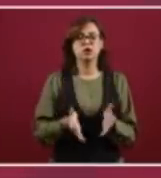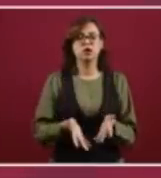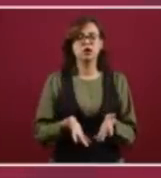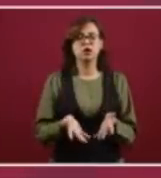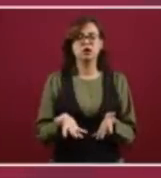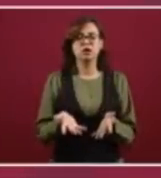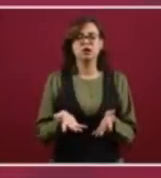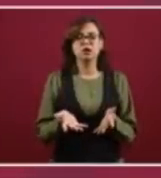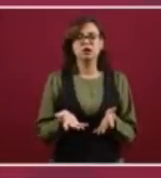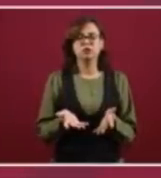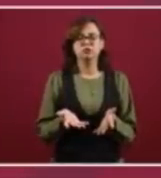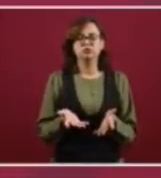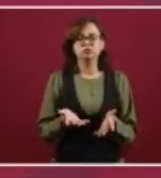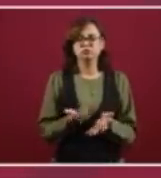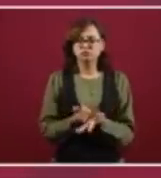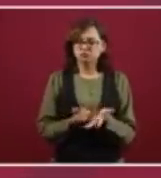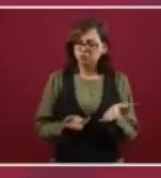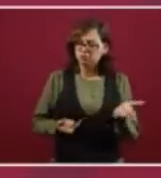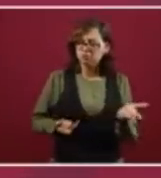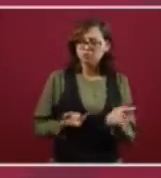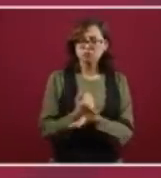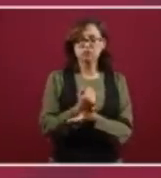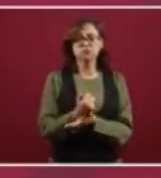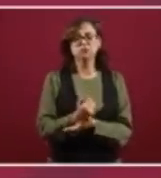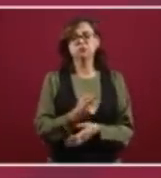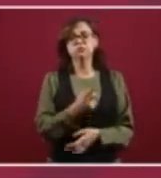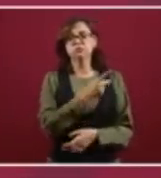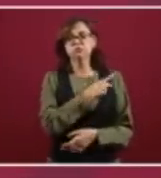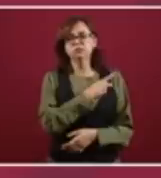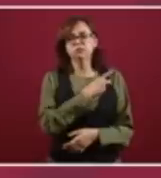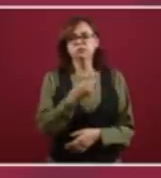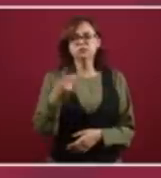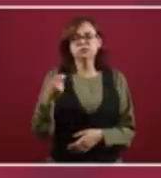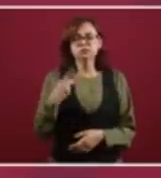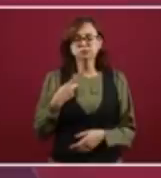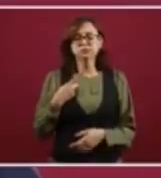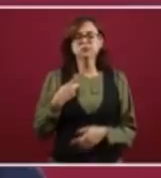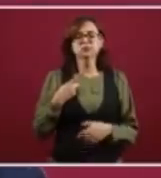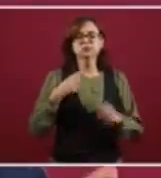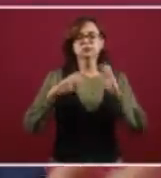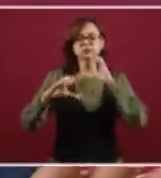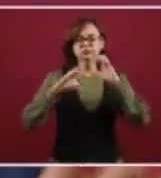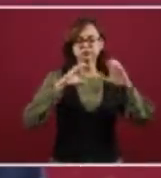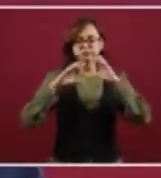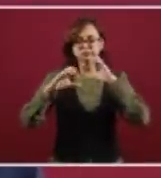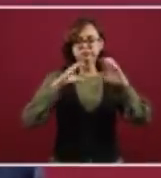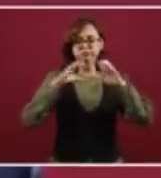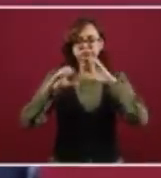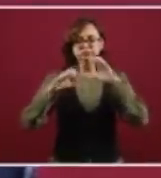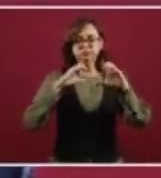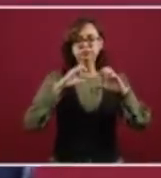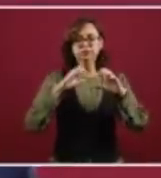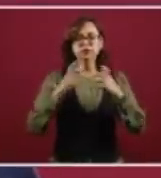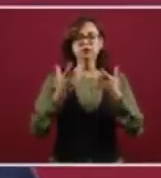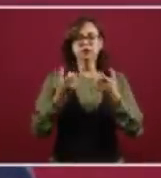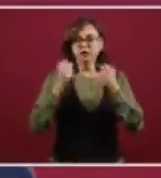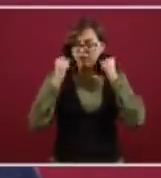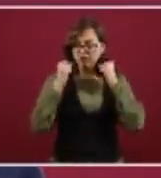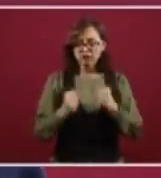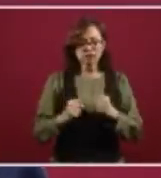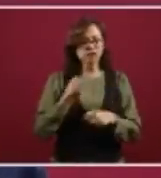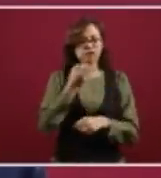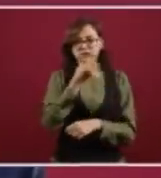que se tiene que dar comunicación, se tiene que garantizar la comunicación